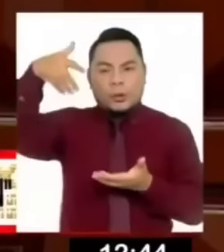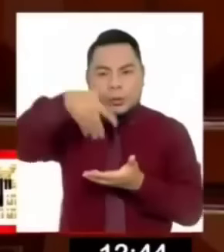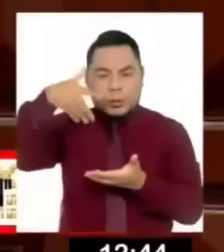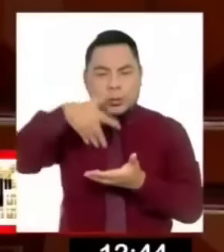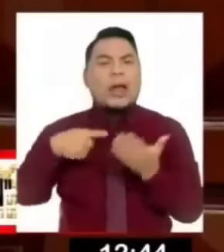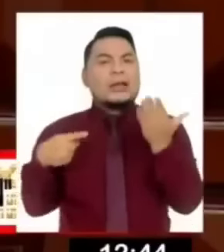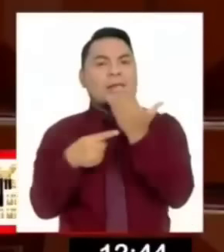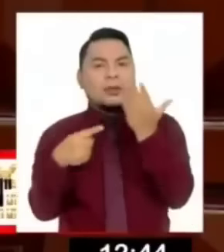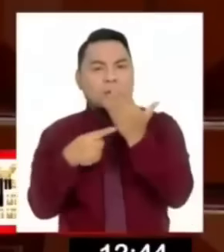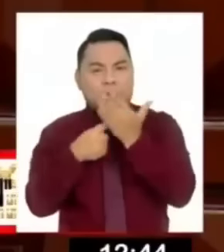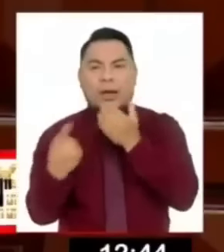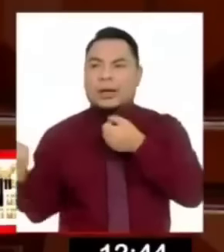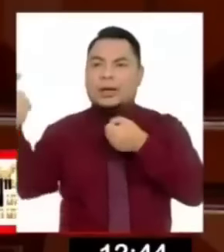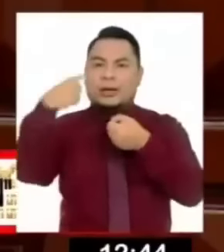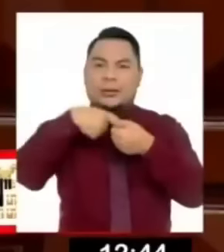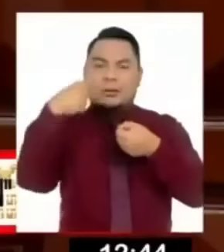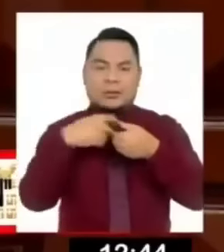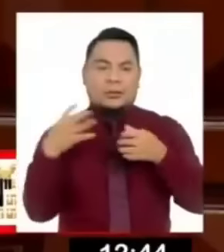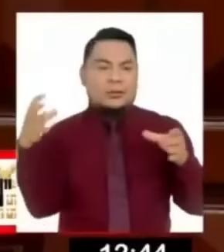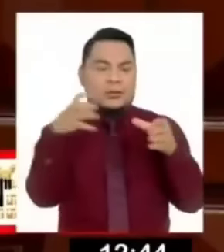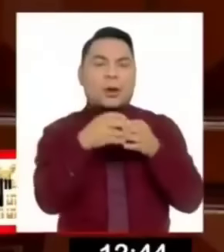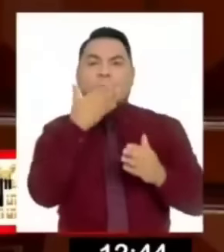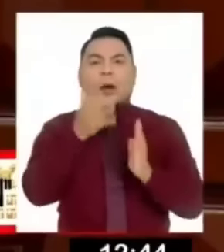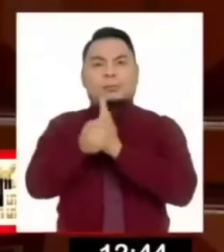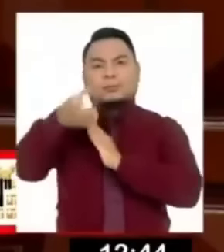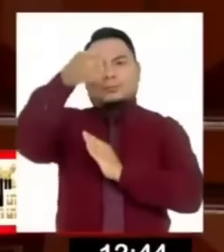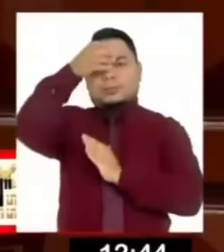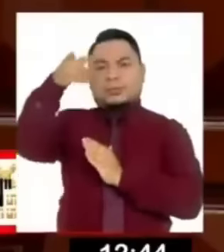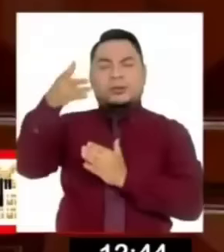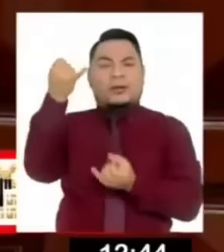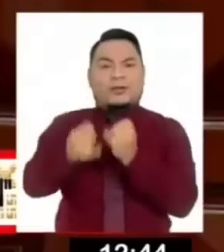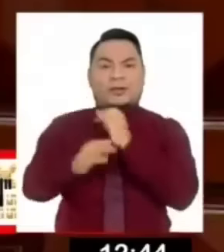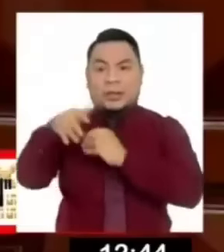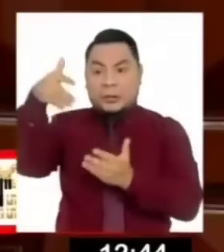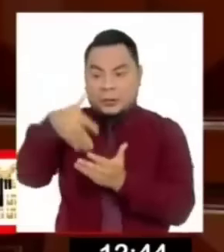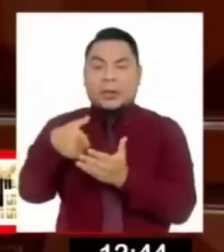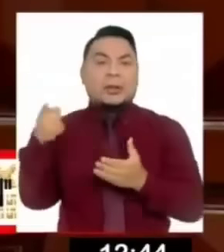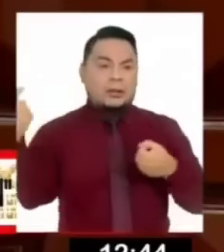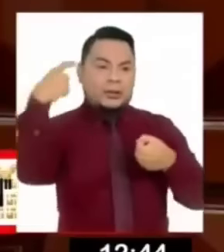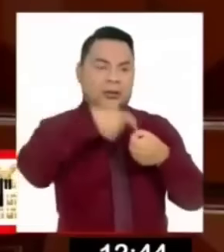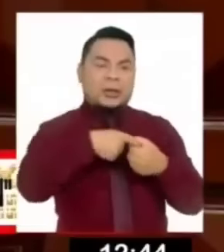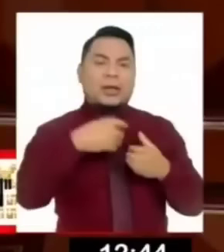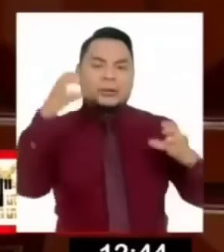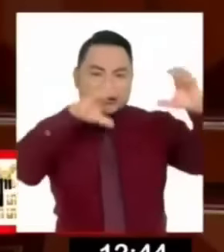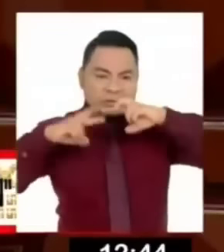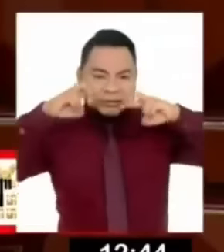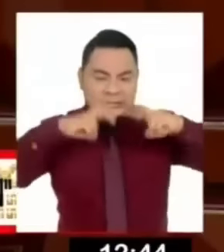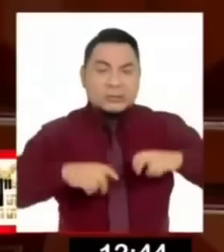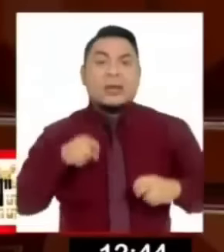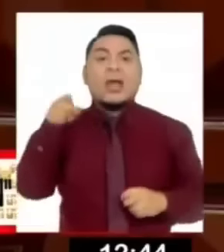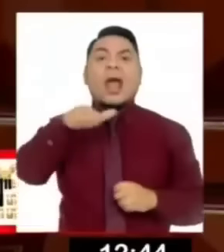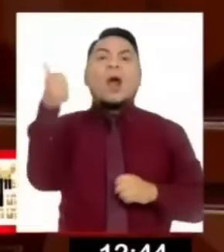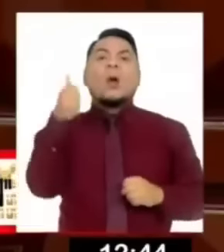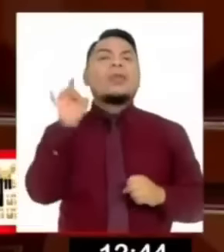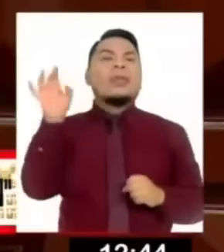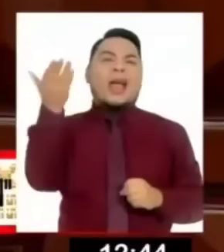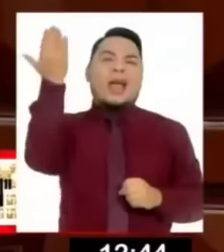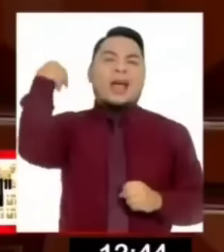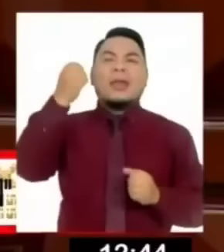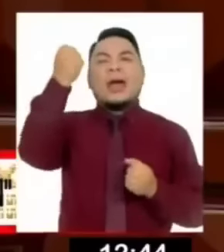y tecnológico para incorporar a los talentos egresados y repatriar a los que emigraron por falta